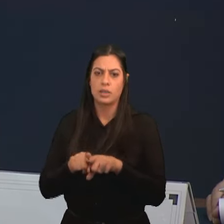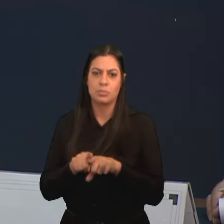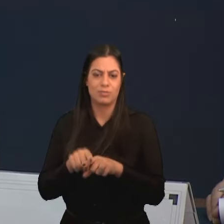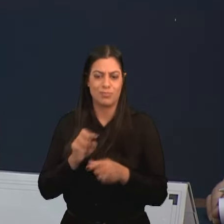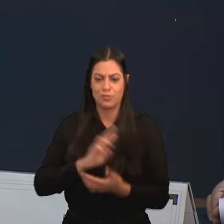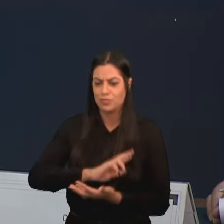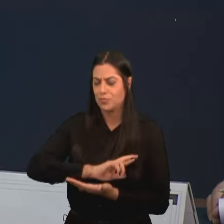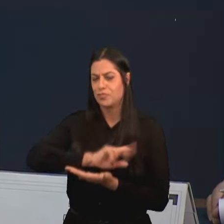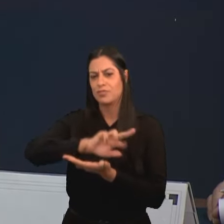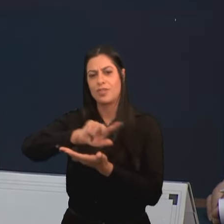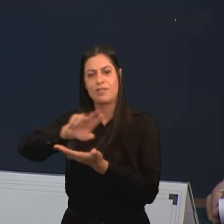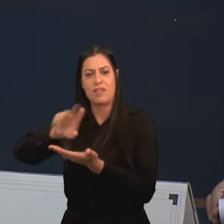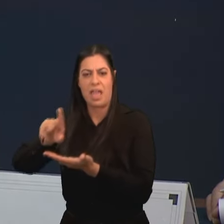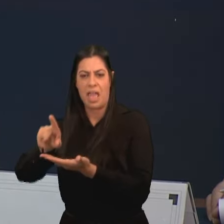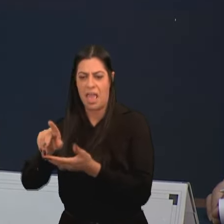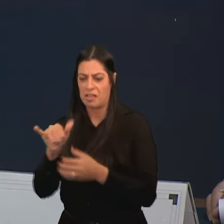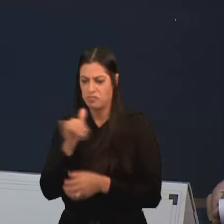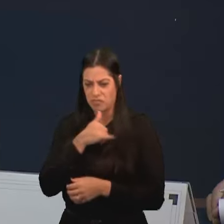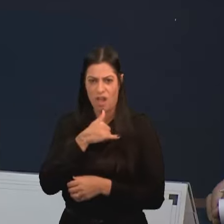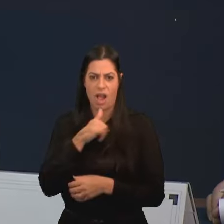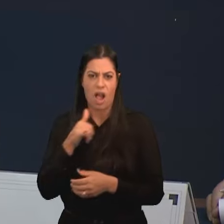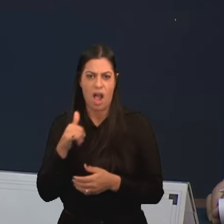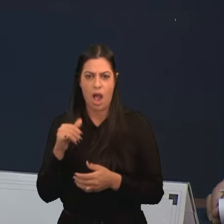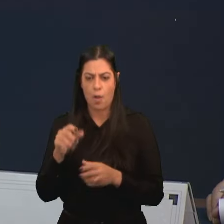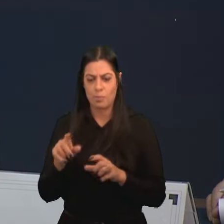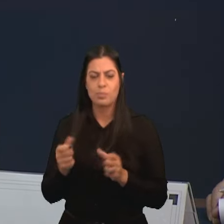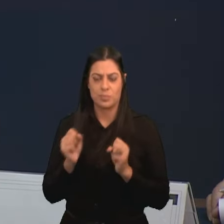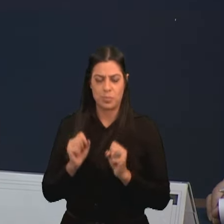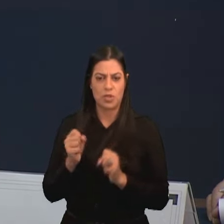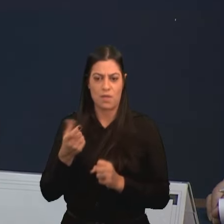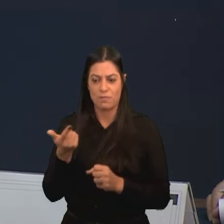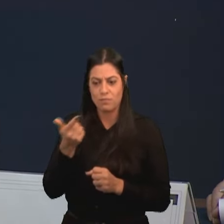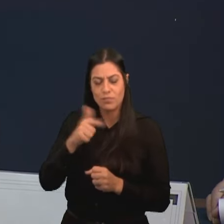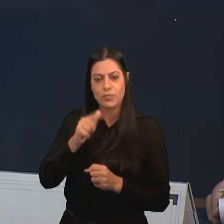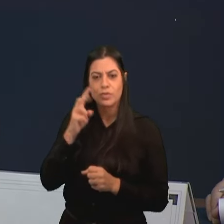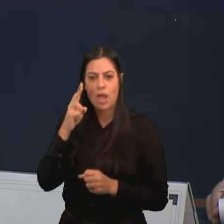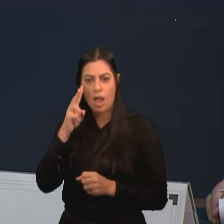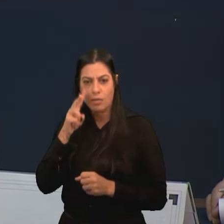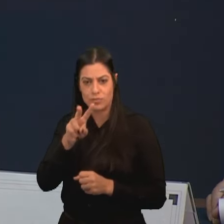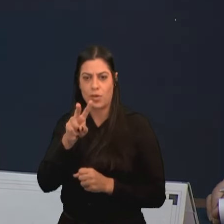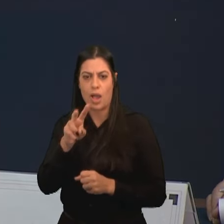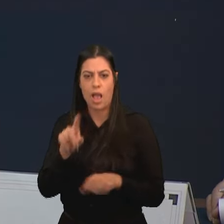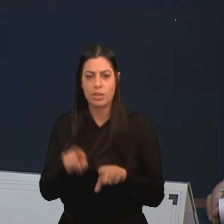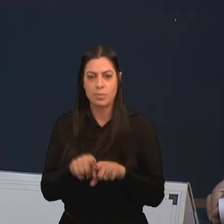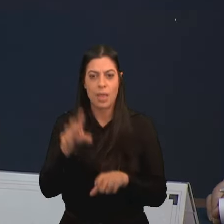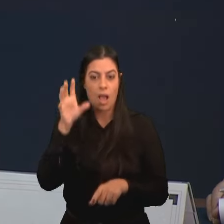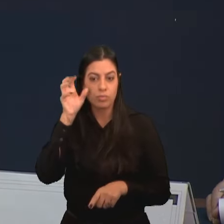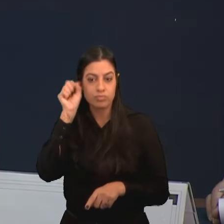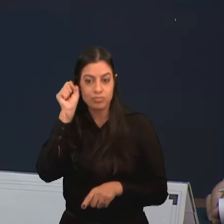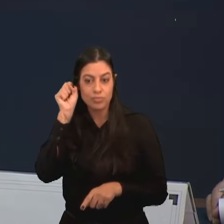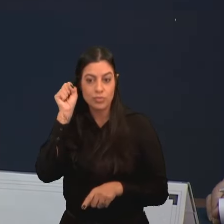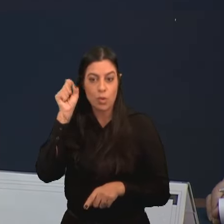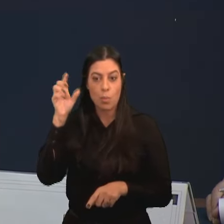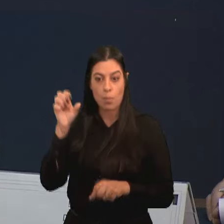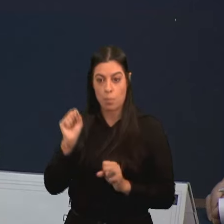serie de enfermedades mentales, depresión, recuperar la visión, la